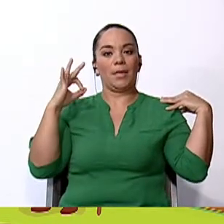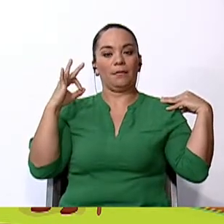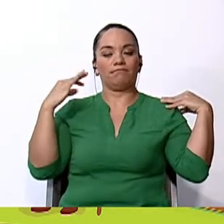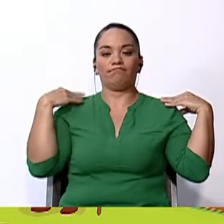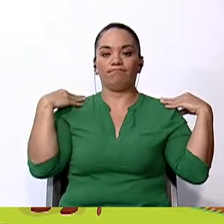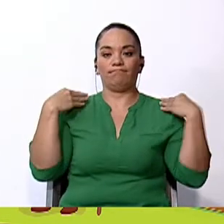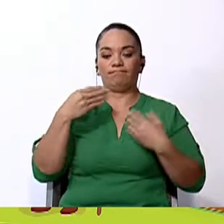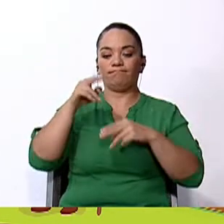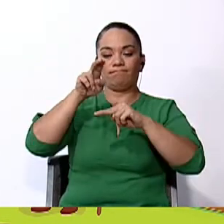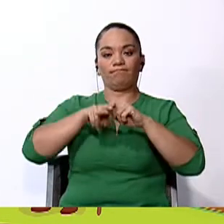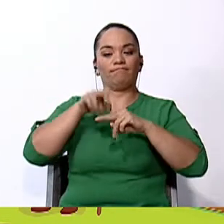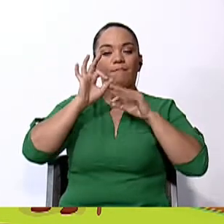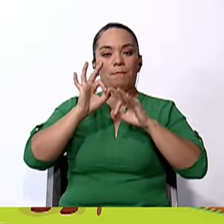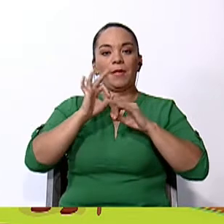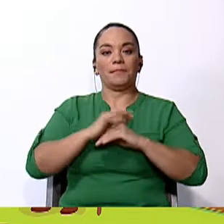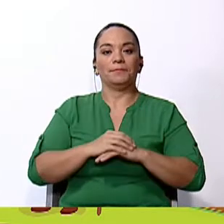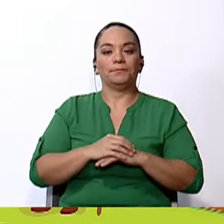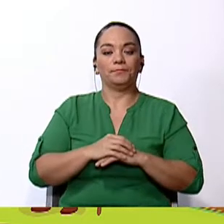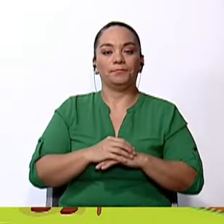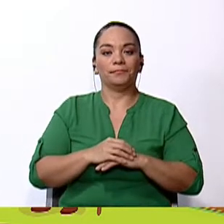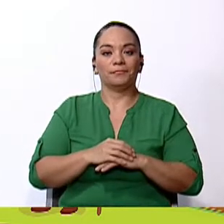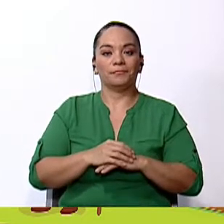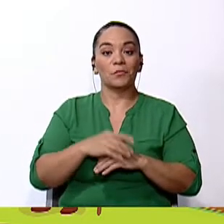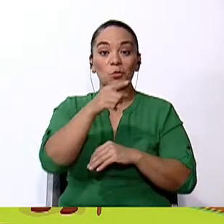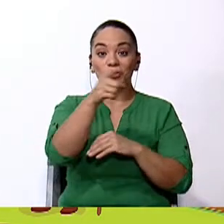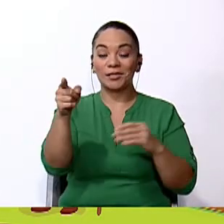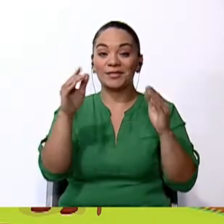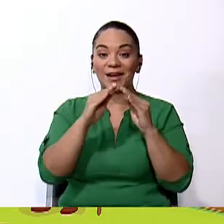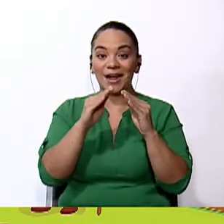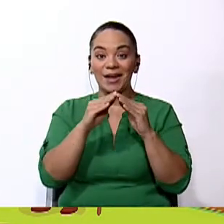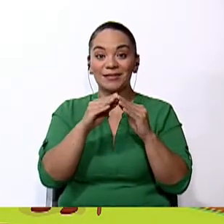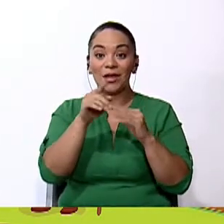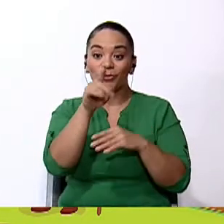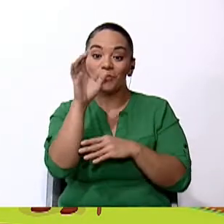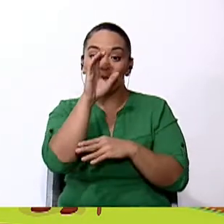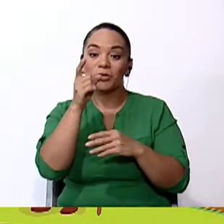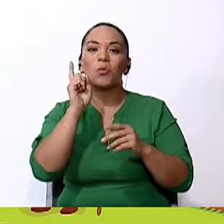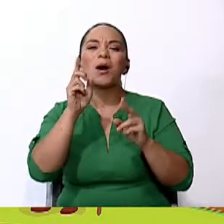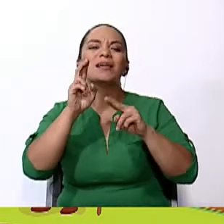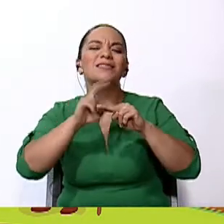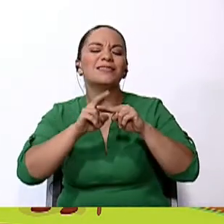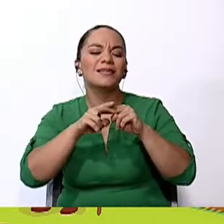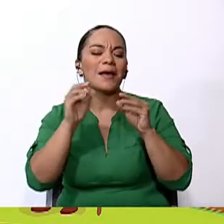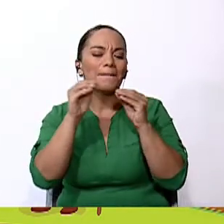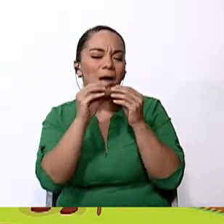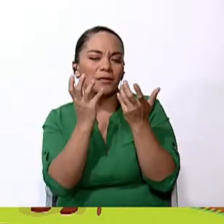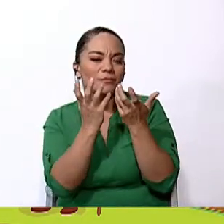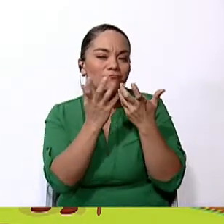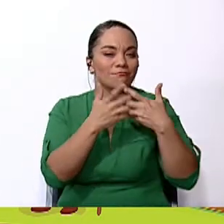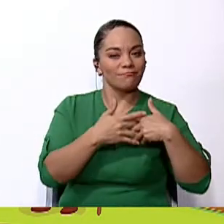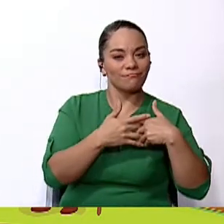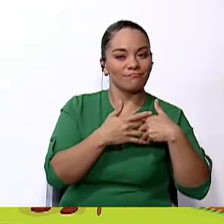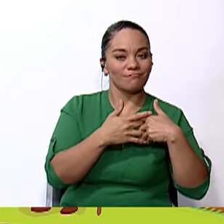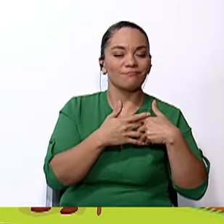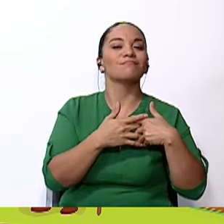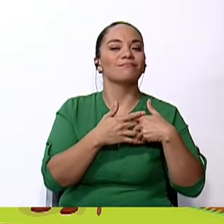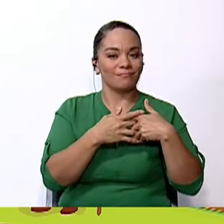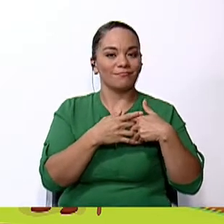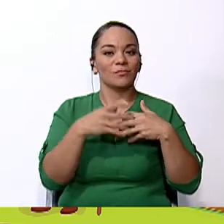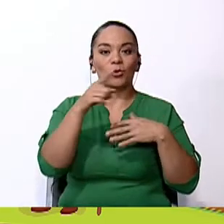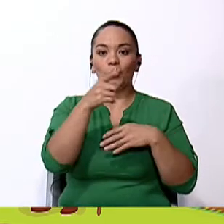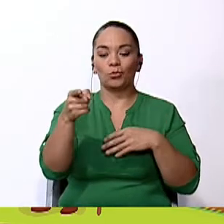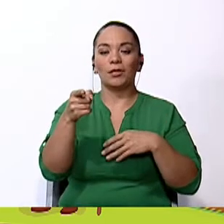silla. Entonces, ¿qué les parece si en casita eligen la silla que reúna estas características y la